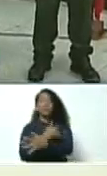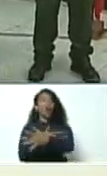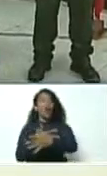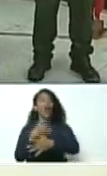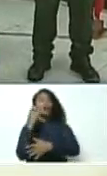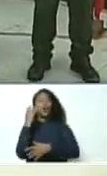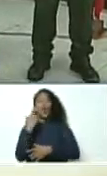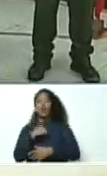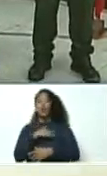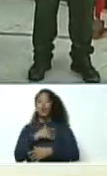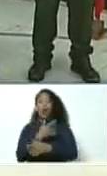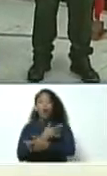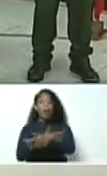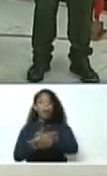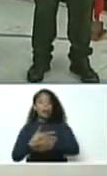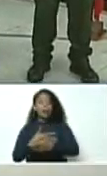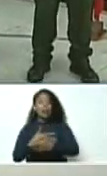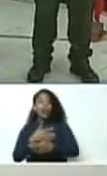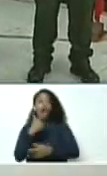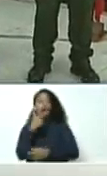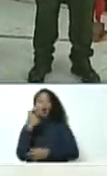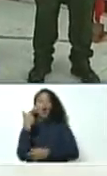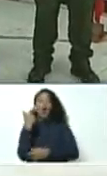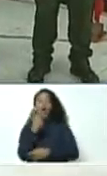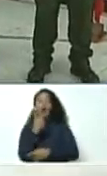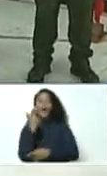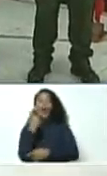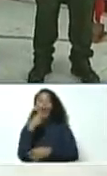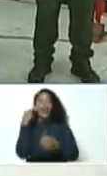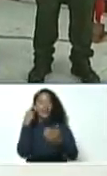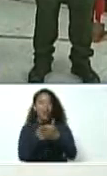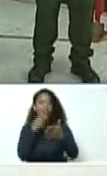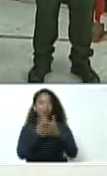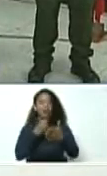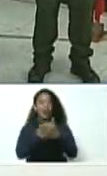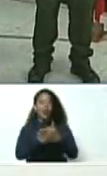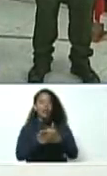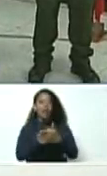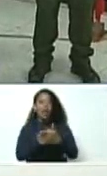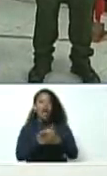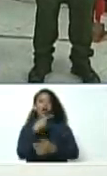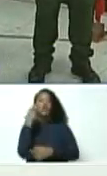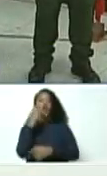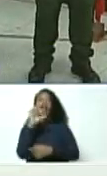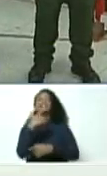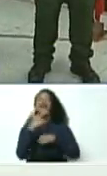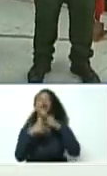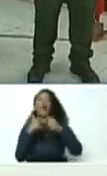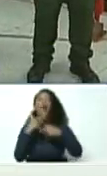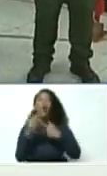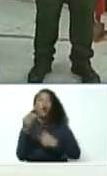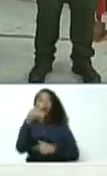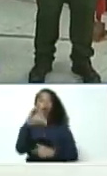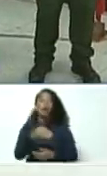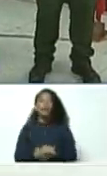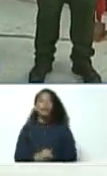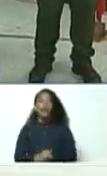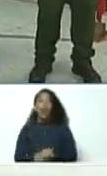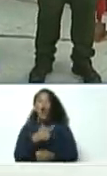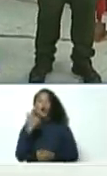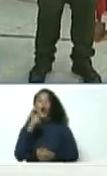Y nosotros tenemos la sangre roja, roja de batalla, roja tricolor además, roja